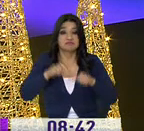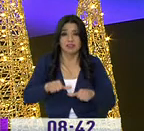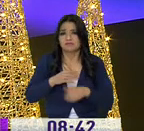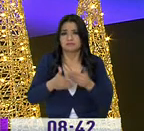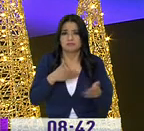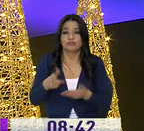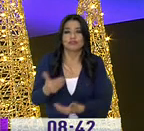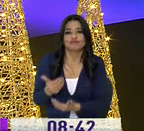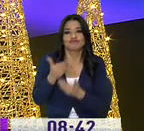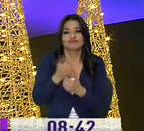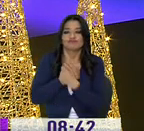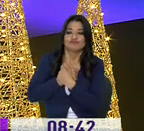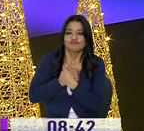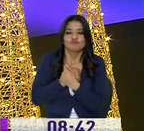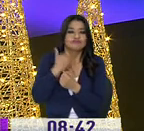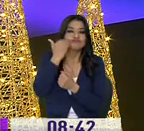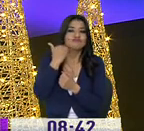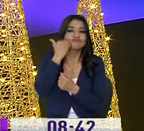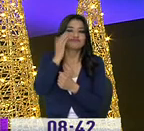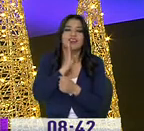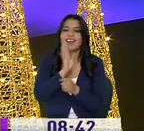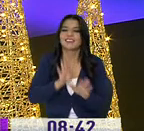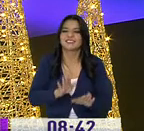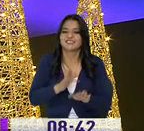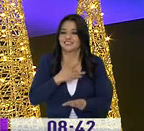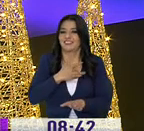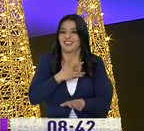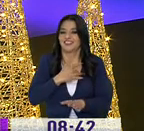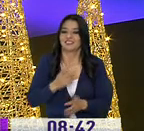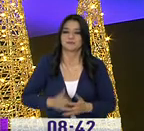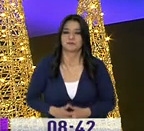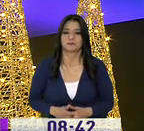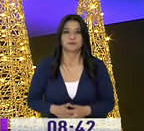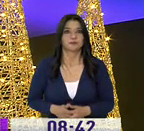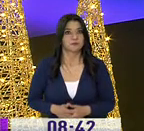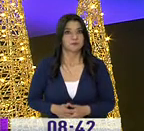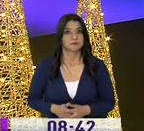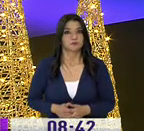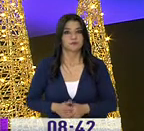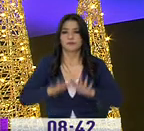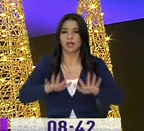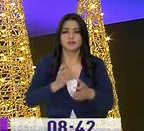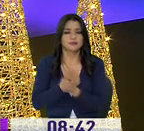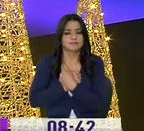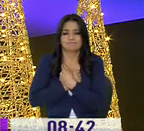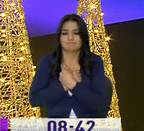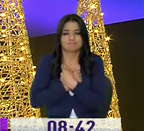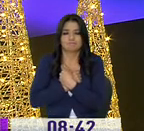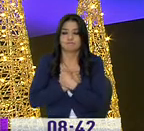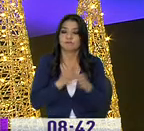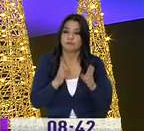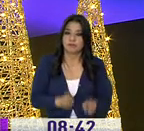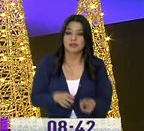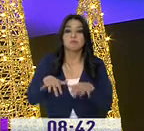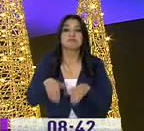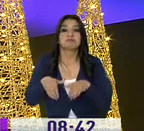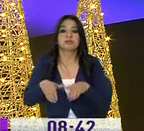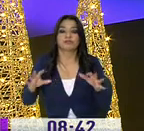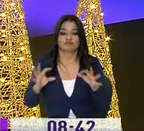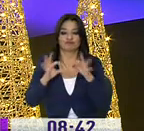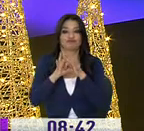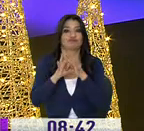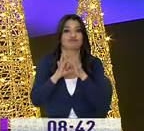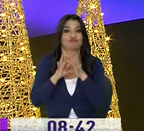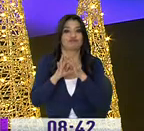mal, o te dan abrazos, o sienten o presienten qué es lo que te está sucediendo. Ese es el amor que se tiene entre el ser humano y el peludo, que